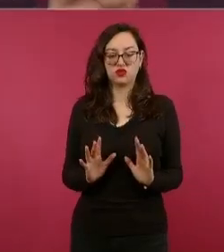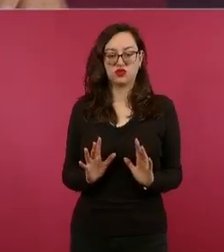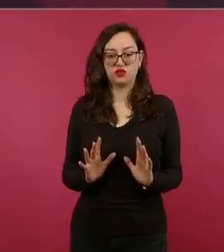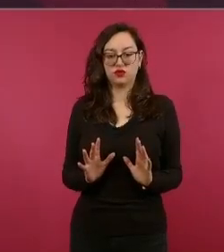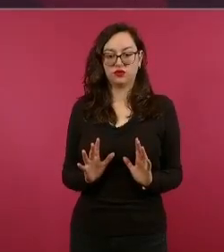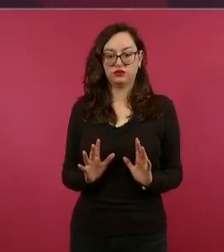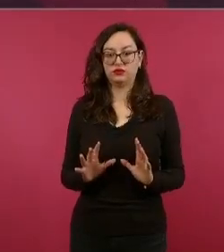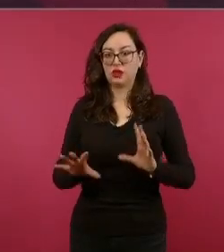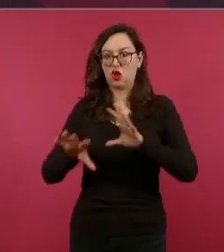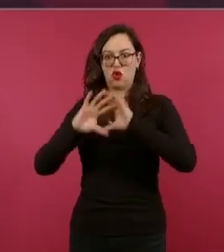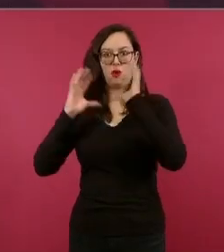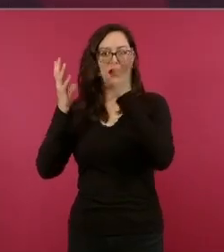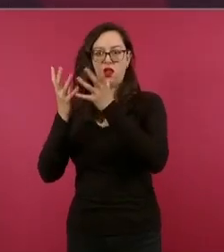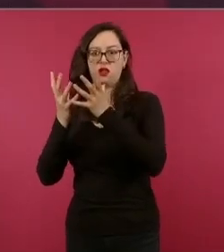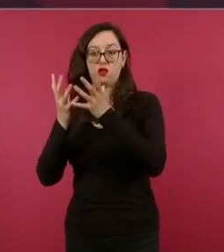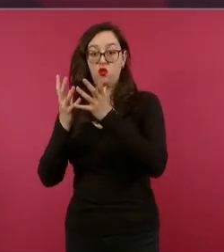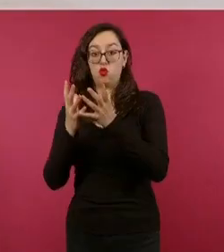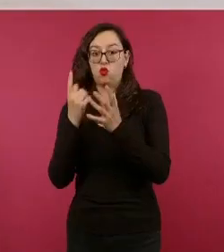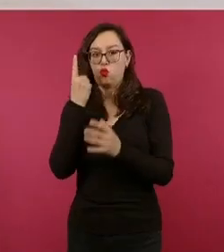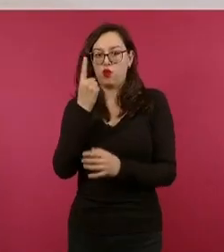que se hizo desde México.